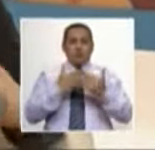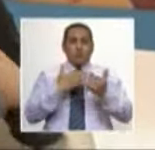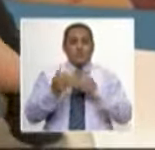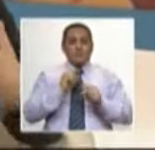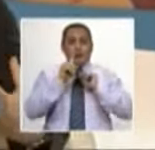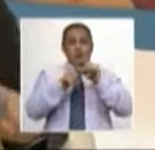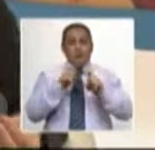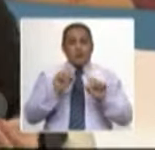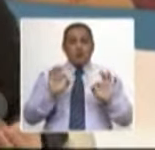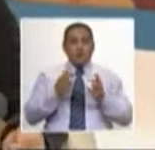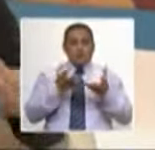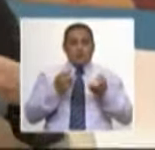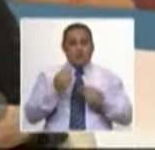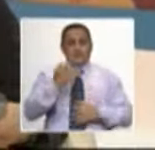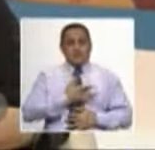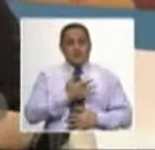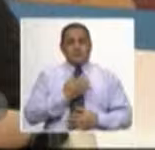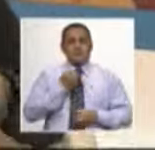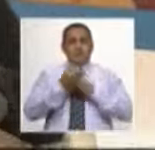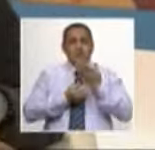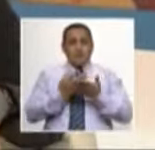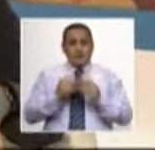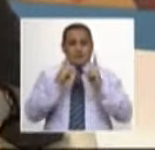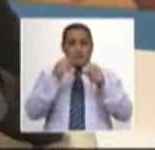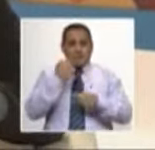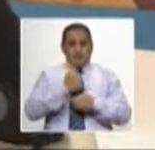sugerencia o comentario que ustedes sientan pueda ser tema de este programa nos lo